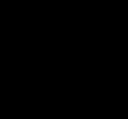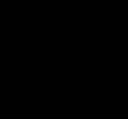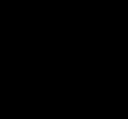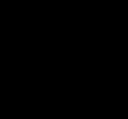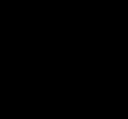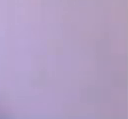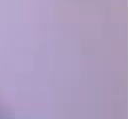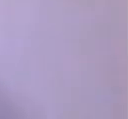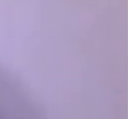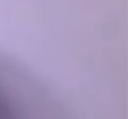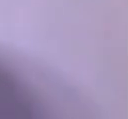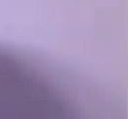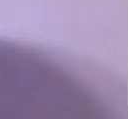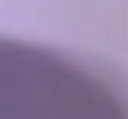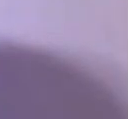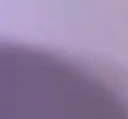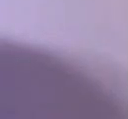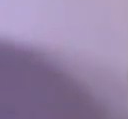y